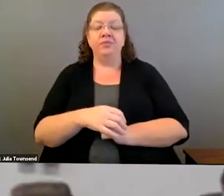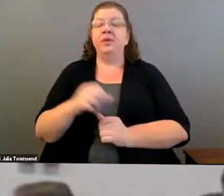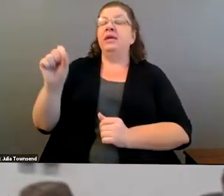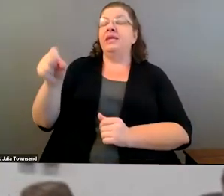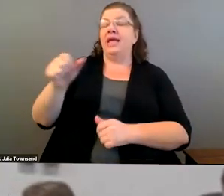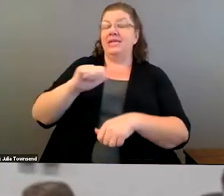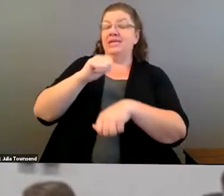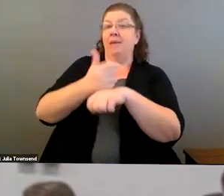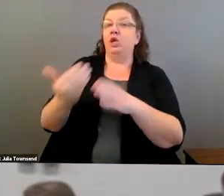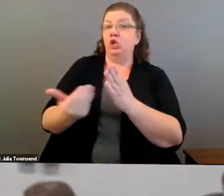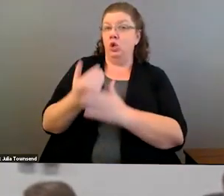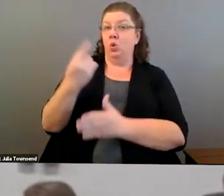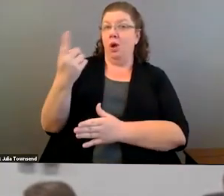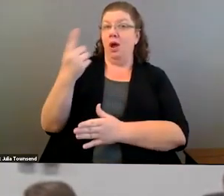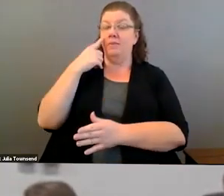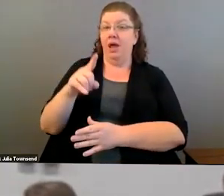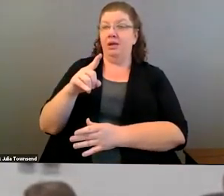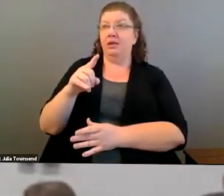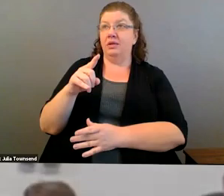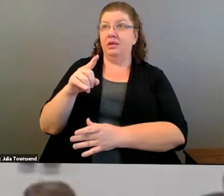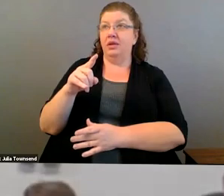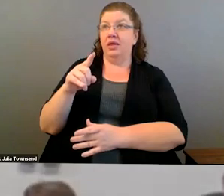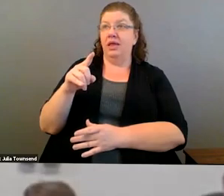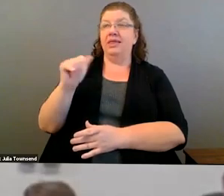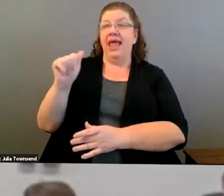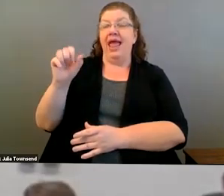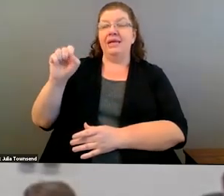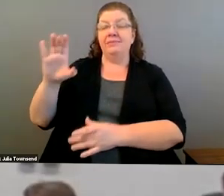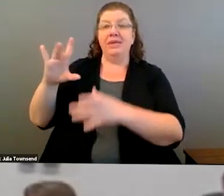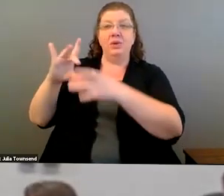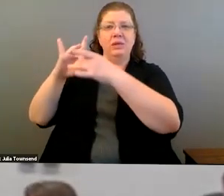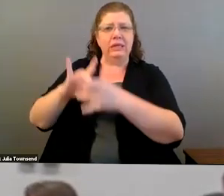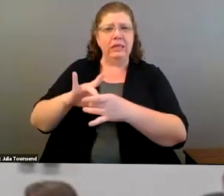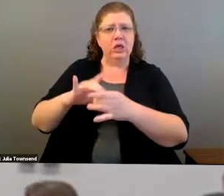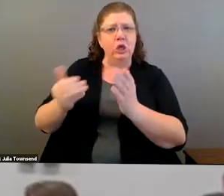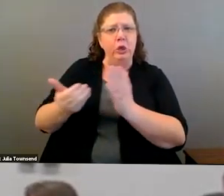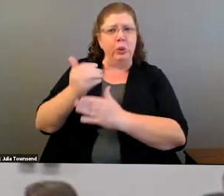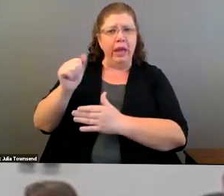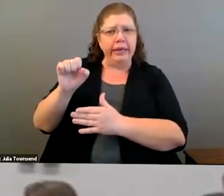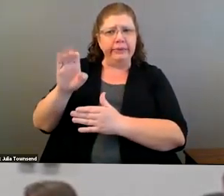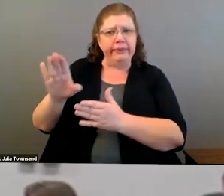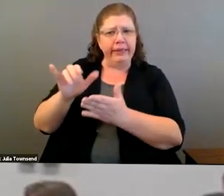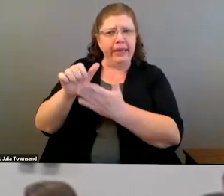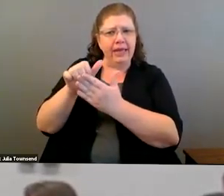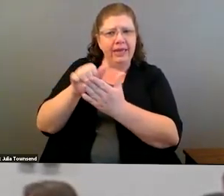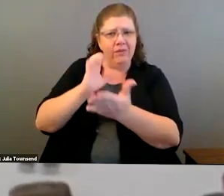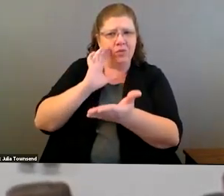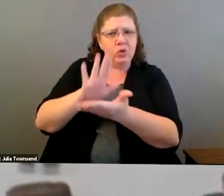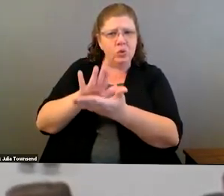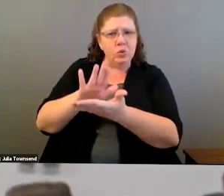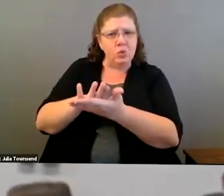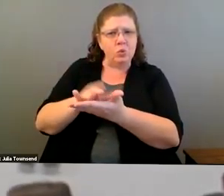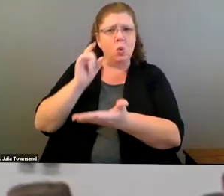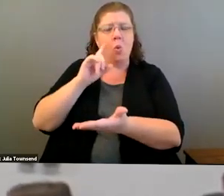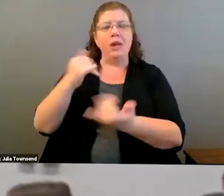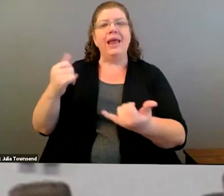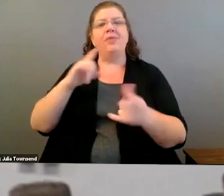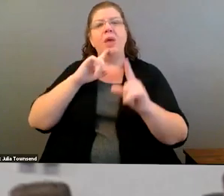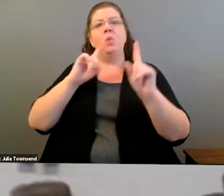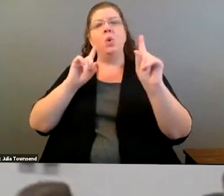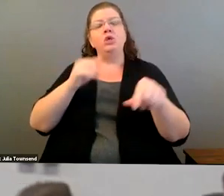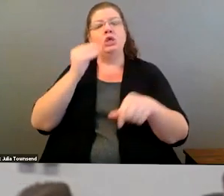si esto es establecer una nueva pero esto era más conectando el es bien términos de esto es una nueva cuenta y es bien las escuelas ahora simplemente